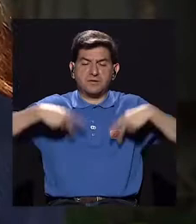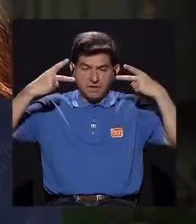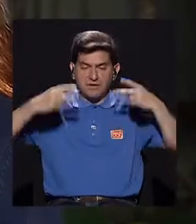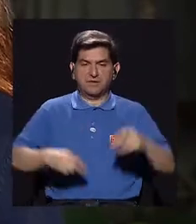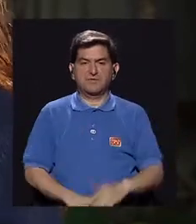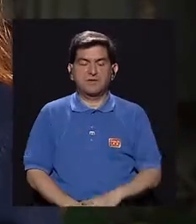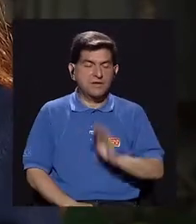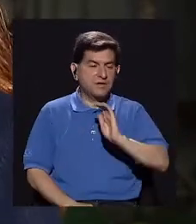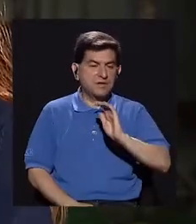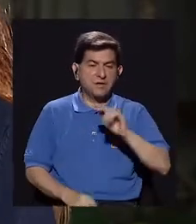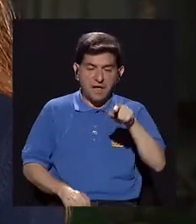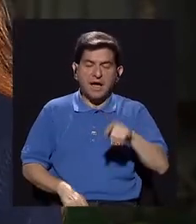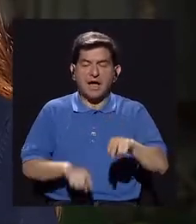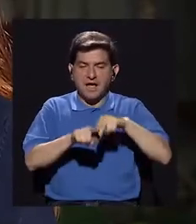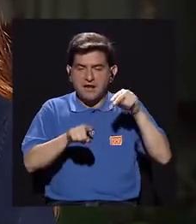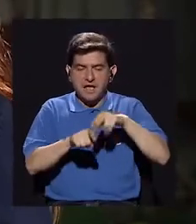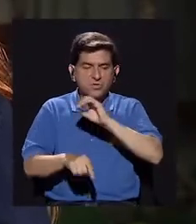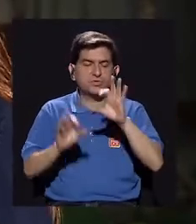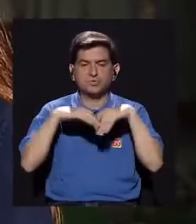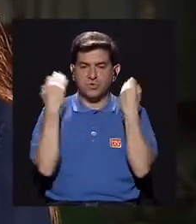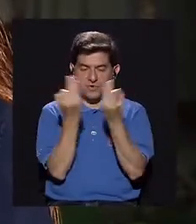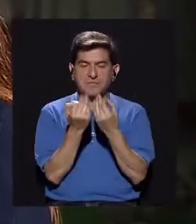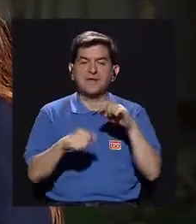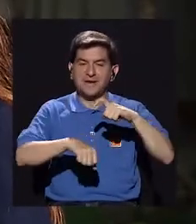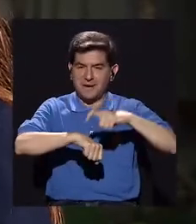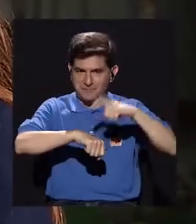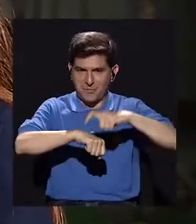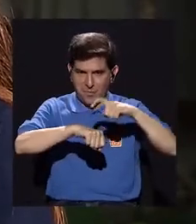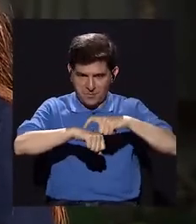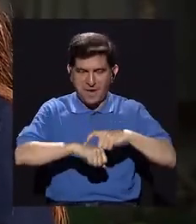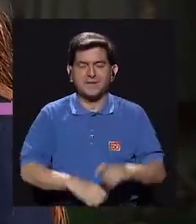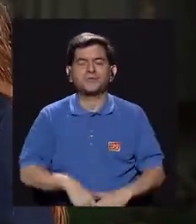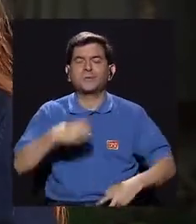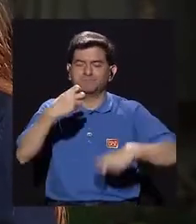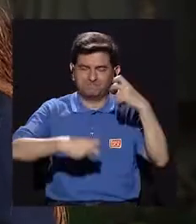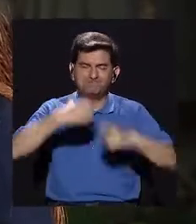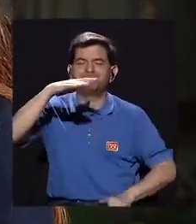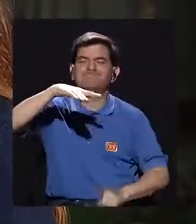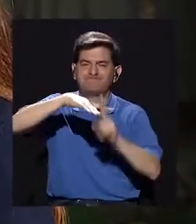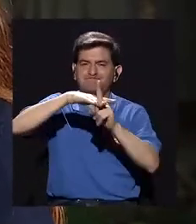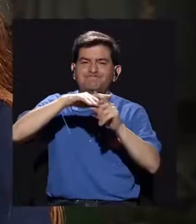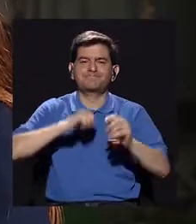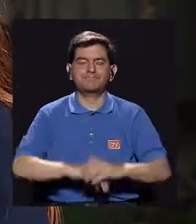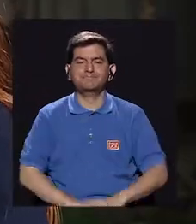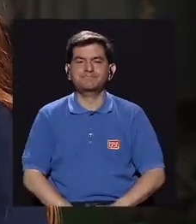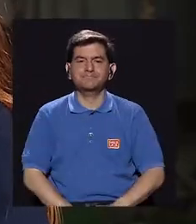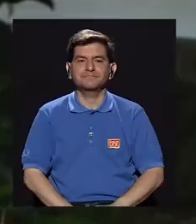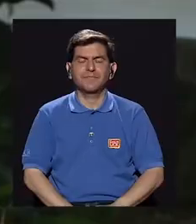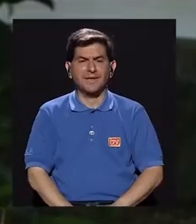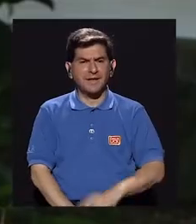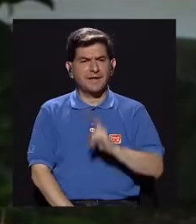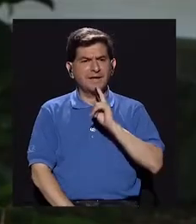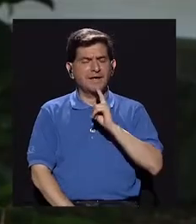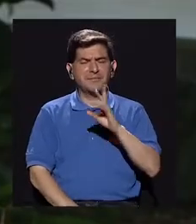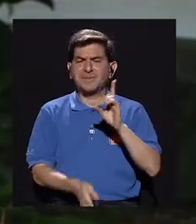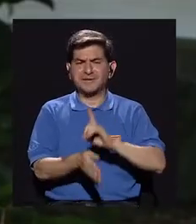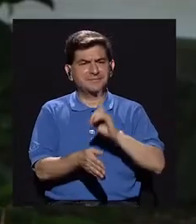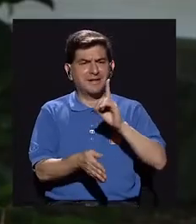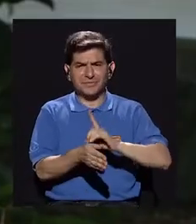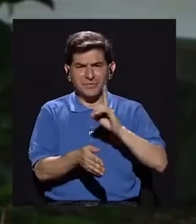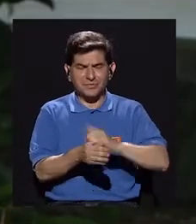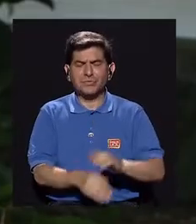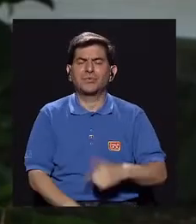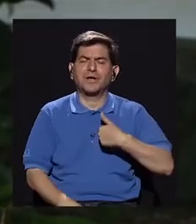la vida, obviamente, de los nietos, de la familia, es ahí donde vamos a tener las consecuencias. Sí, realmente,